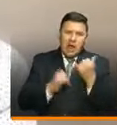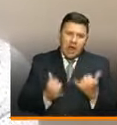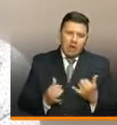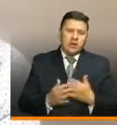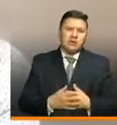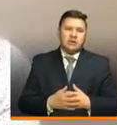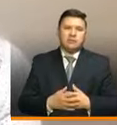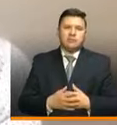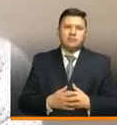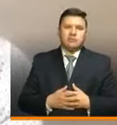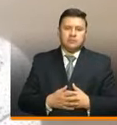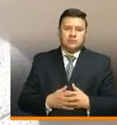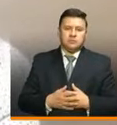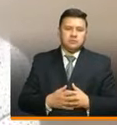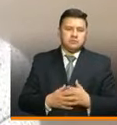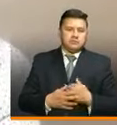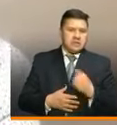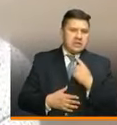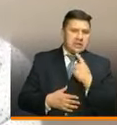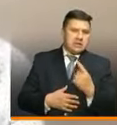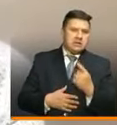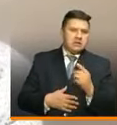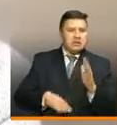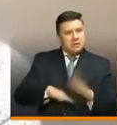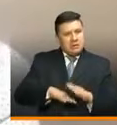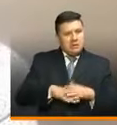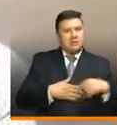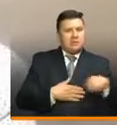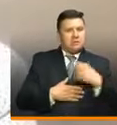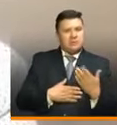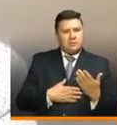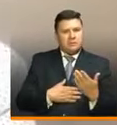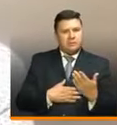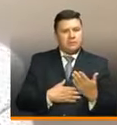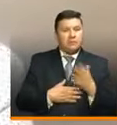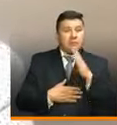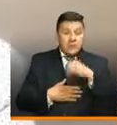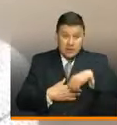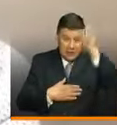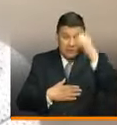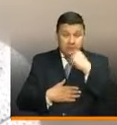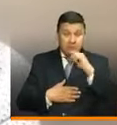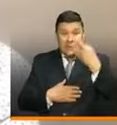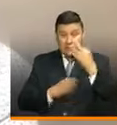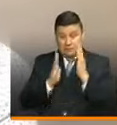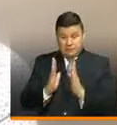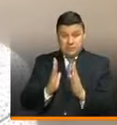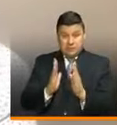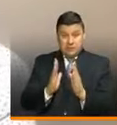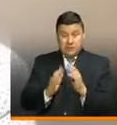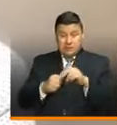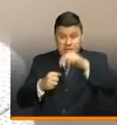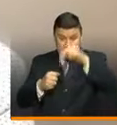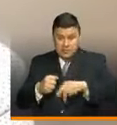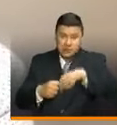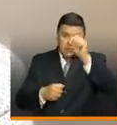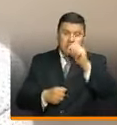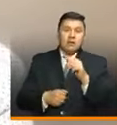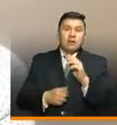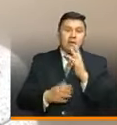ahora. Con esto me atrevo entonces a anunciar que el ganador del tercer puesto en la categoría de ciudadanos es